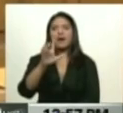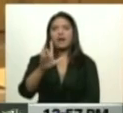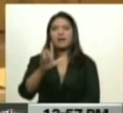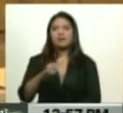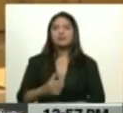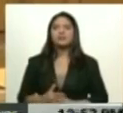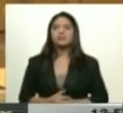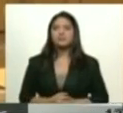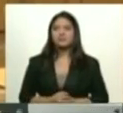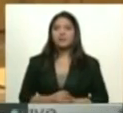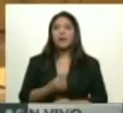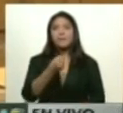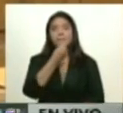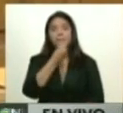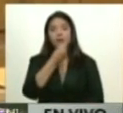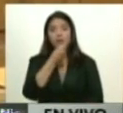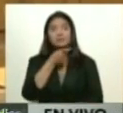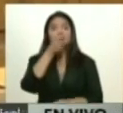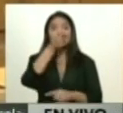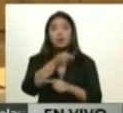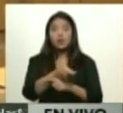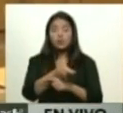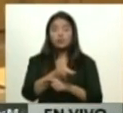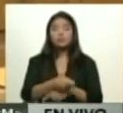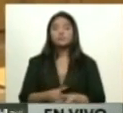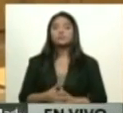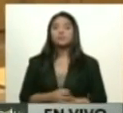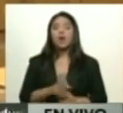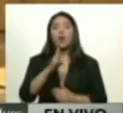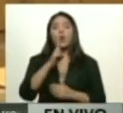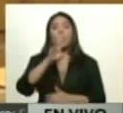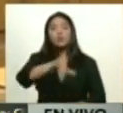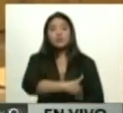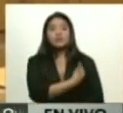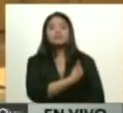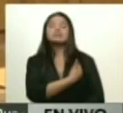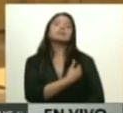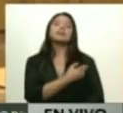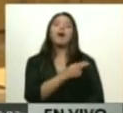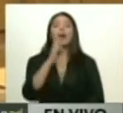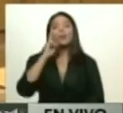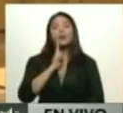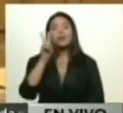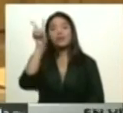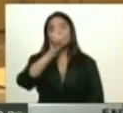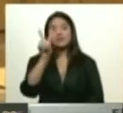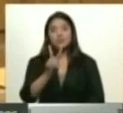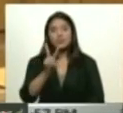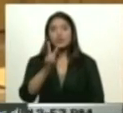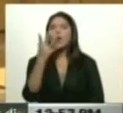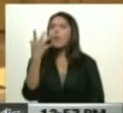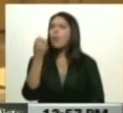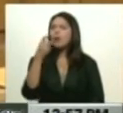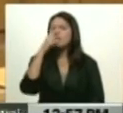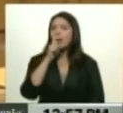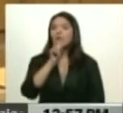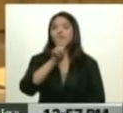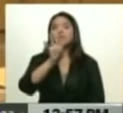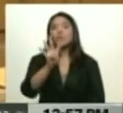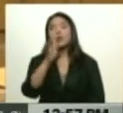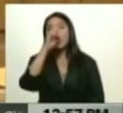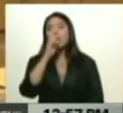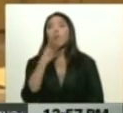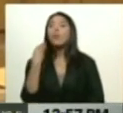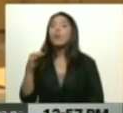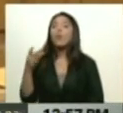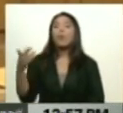Mata, periodista graduado de comunicador social en la Universidad Bolivariana de Venezuela, tiene 24 años, un joven